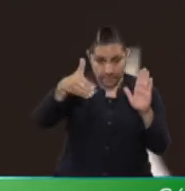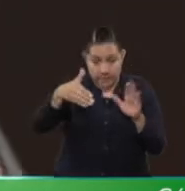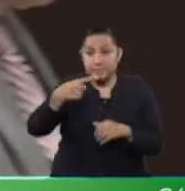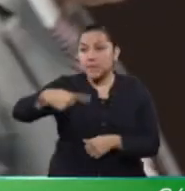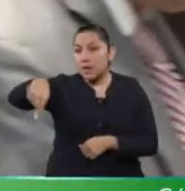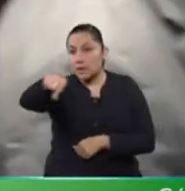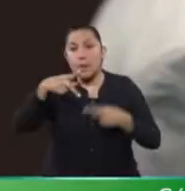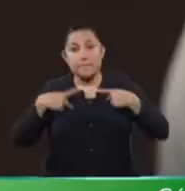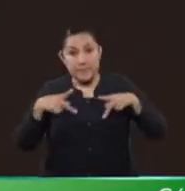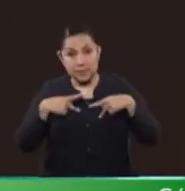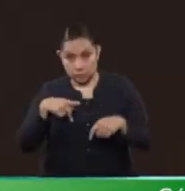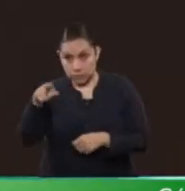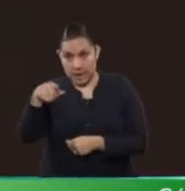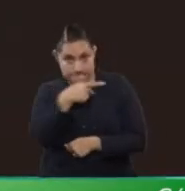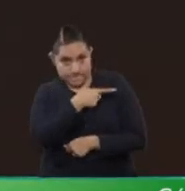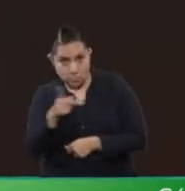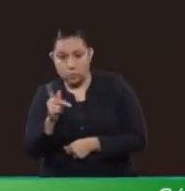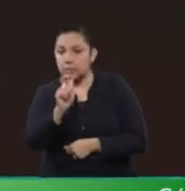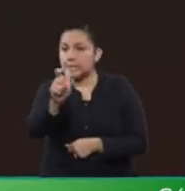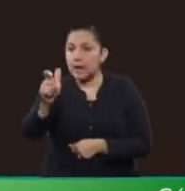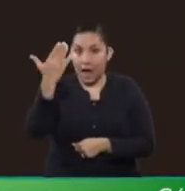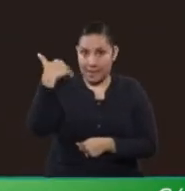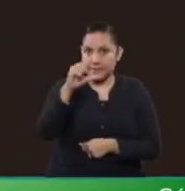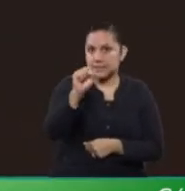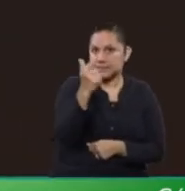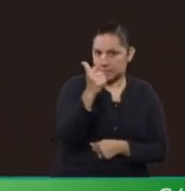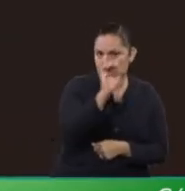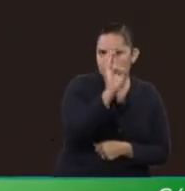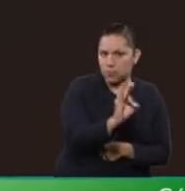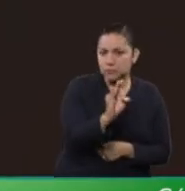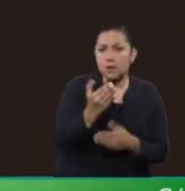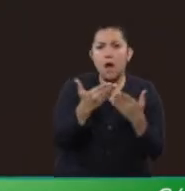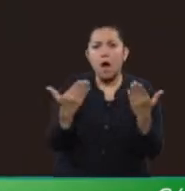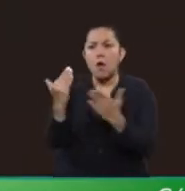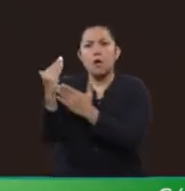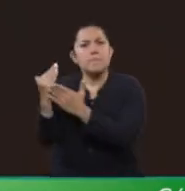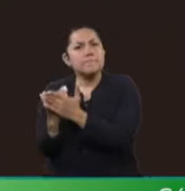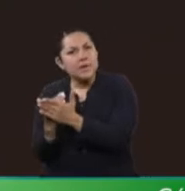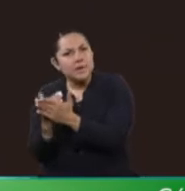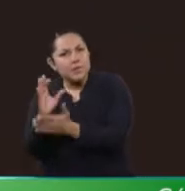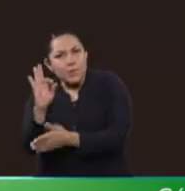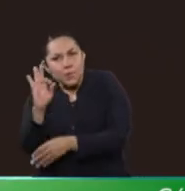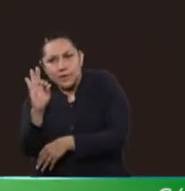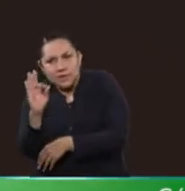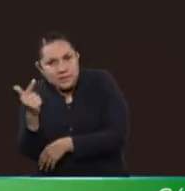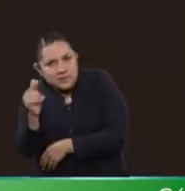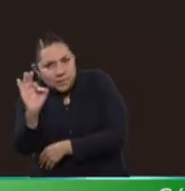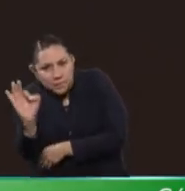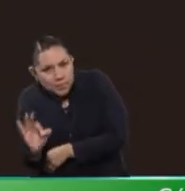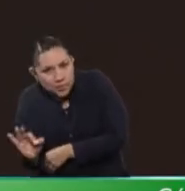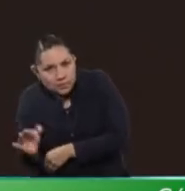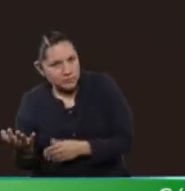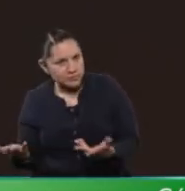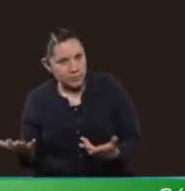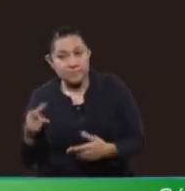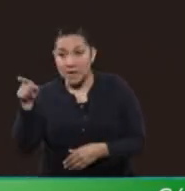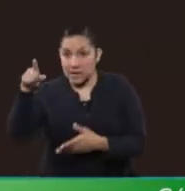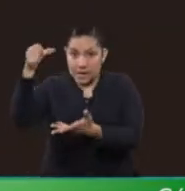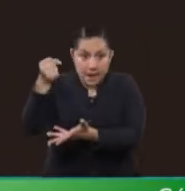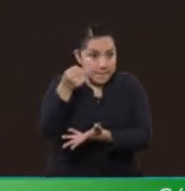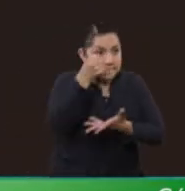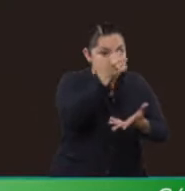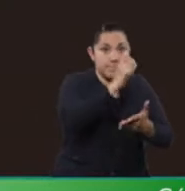económico al 43 por es decir aunque aumentó el gasto social la cobertura a las personas más pobres